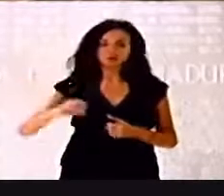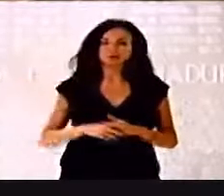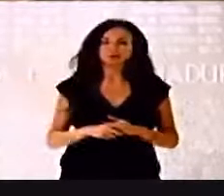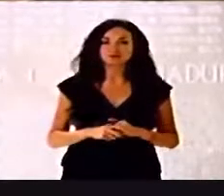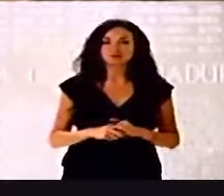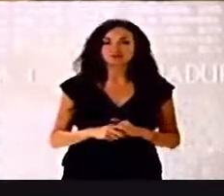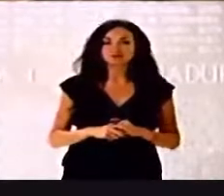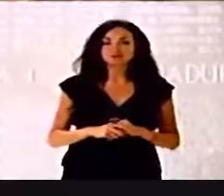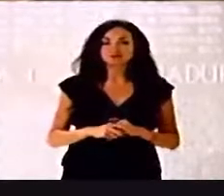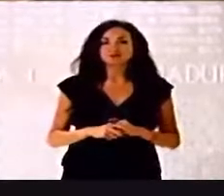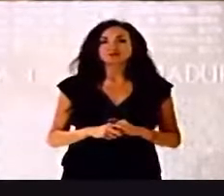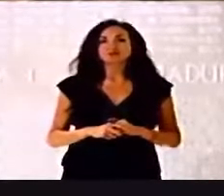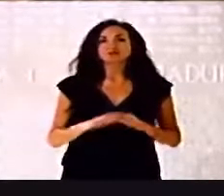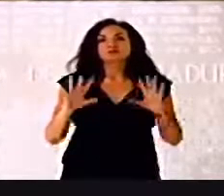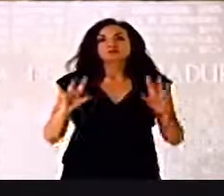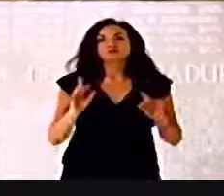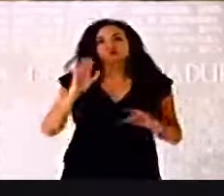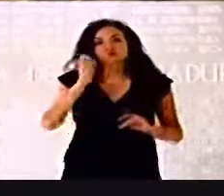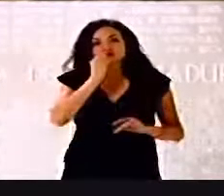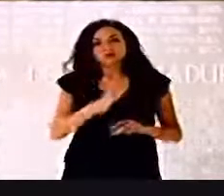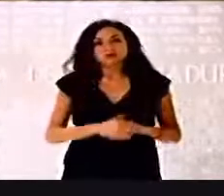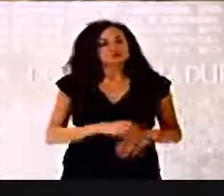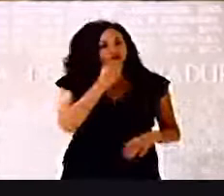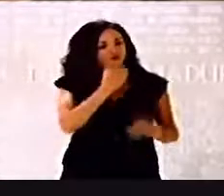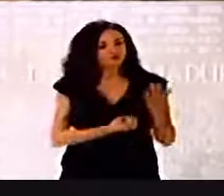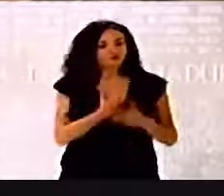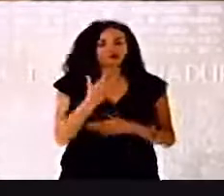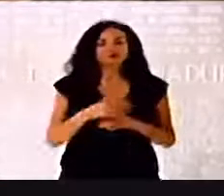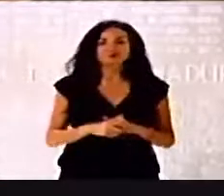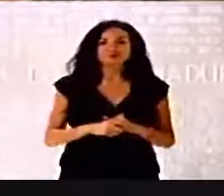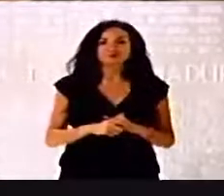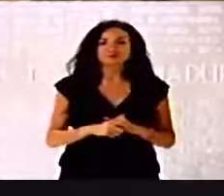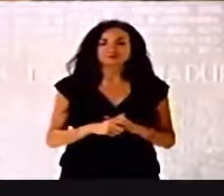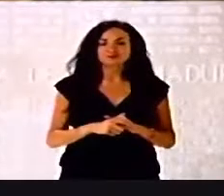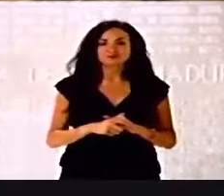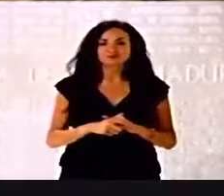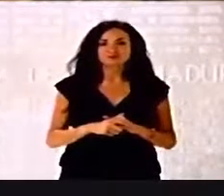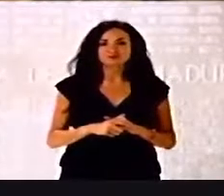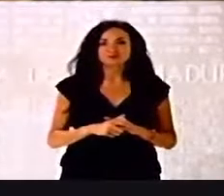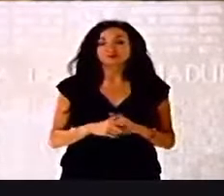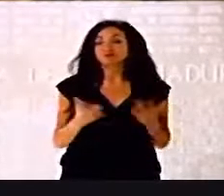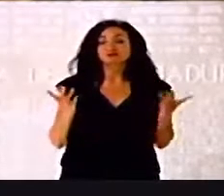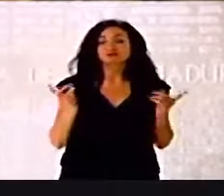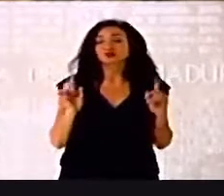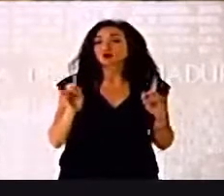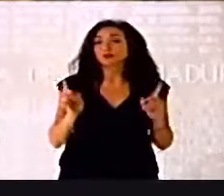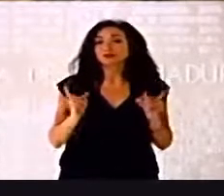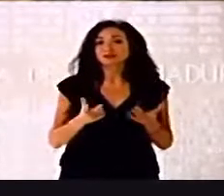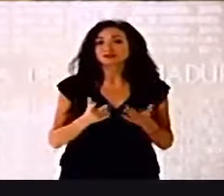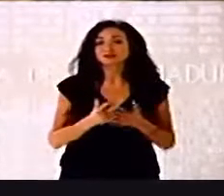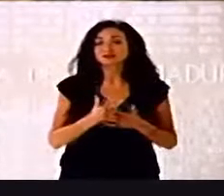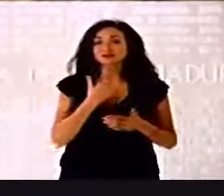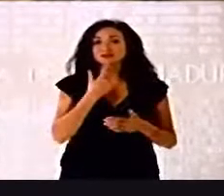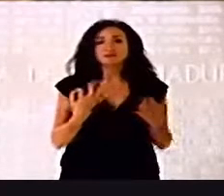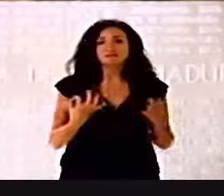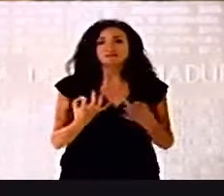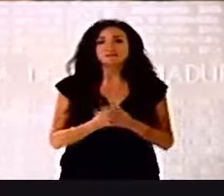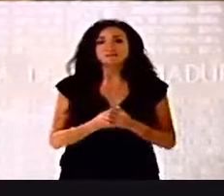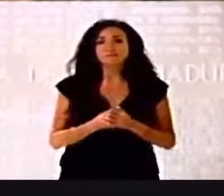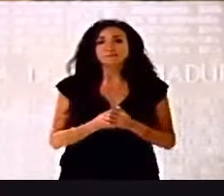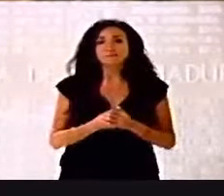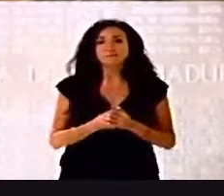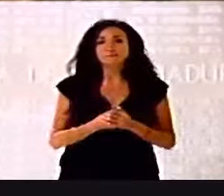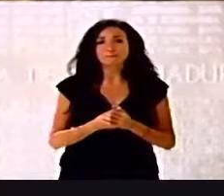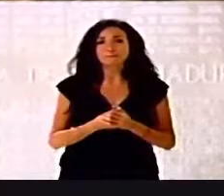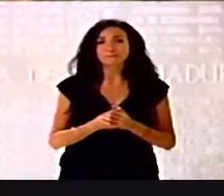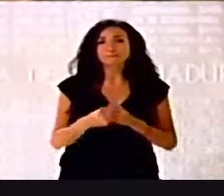Sí. Hola, muy buenas. Buenos días. Muy buenas. No, era únicamente apuntar la pregunta que ha hecho antes